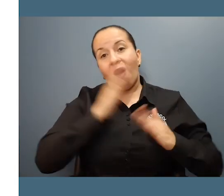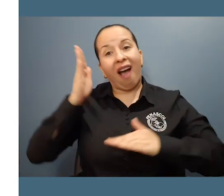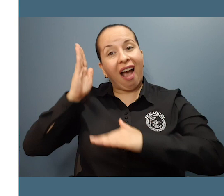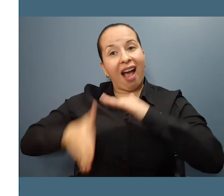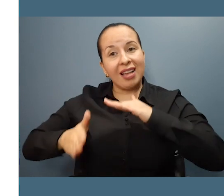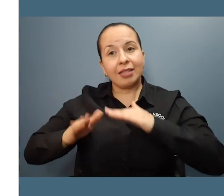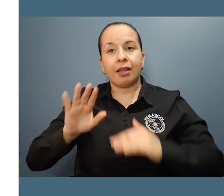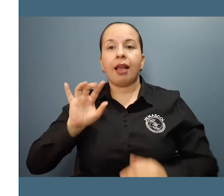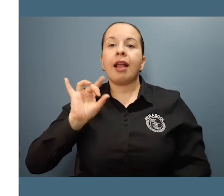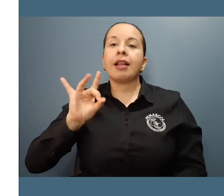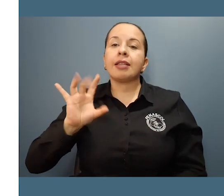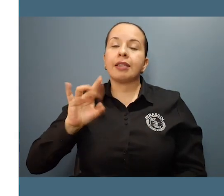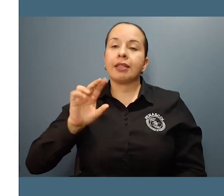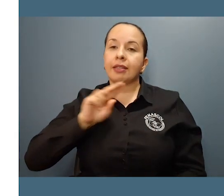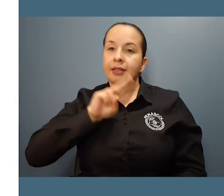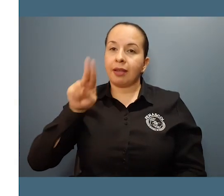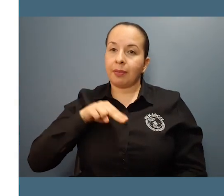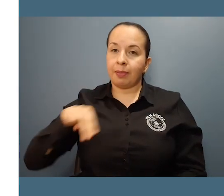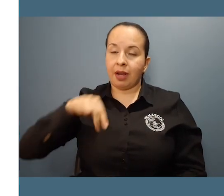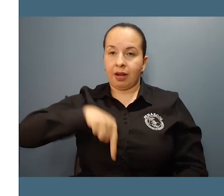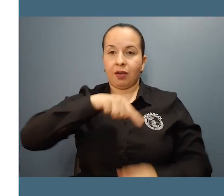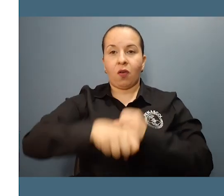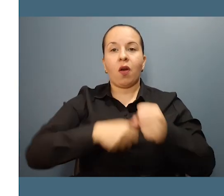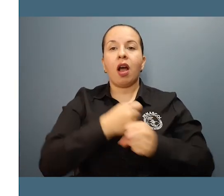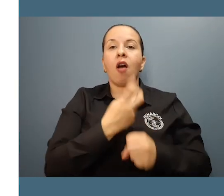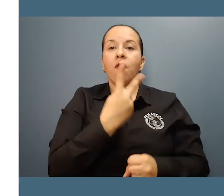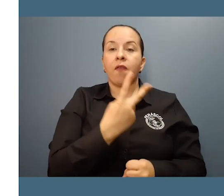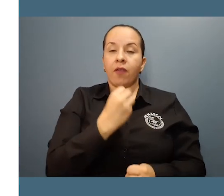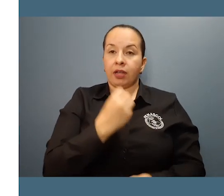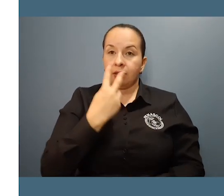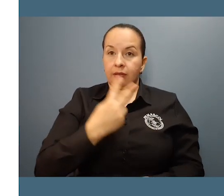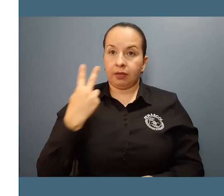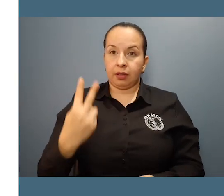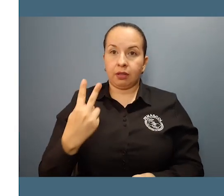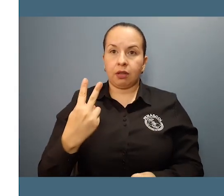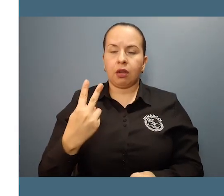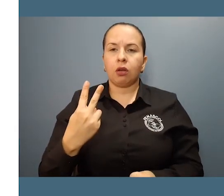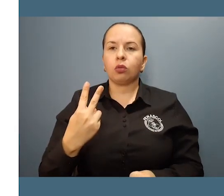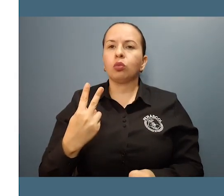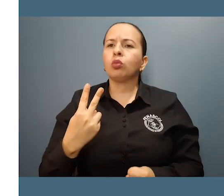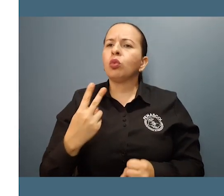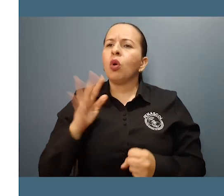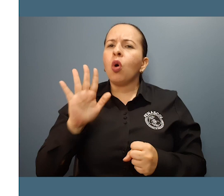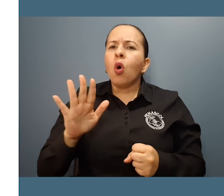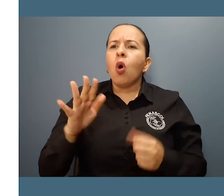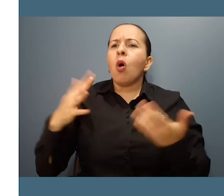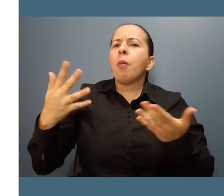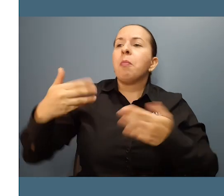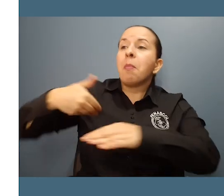Promoción válida solo para el 28 de febrero al 15 de marzo de 2022.